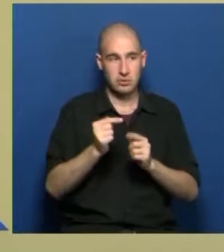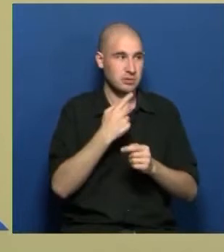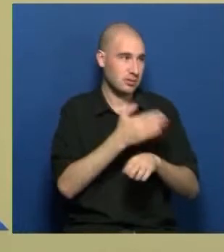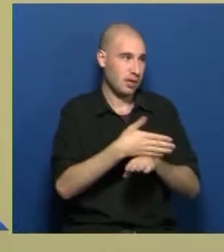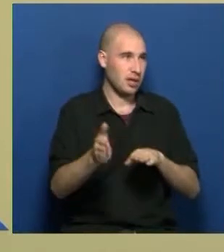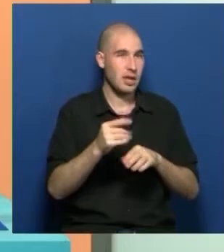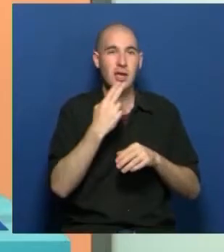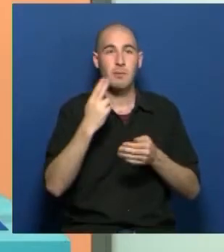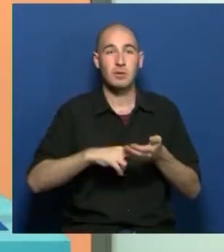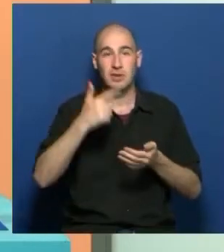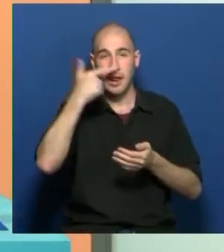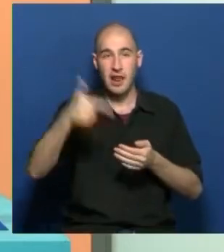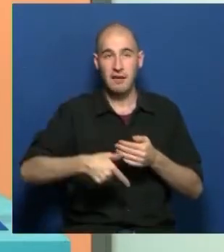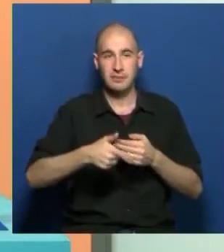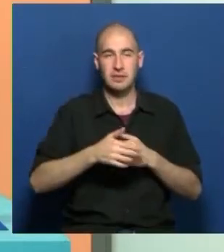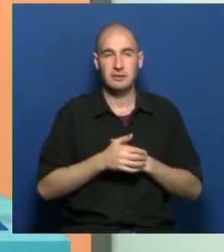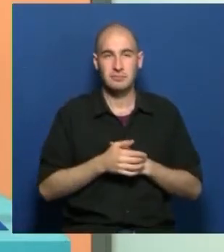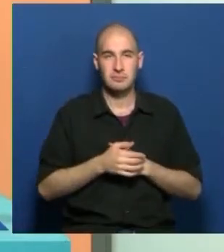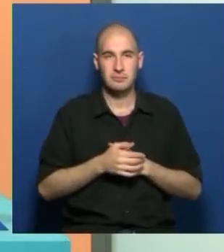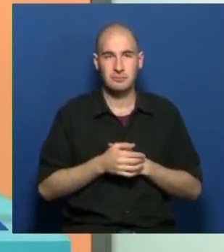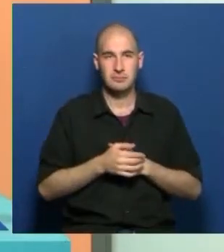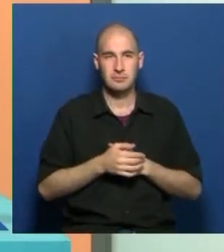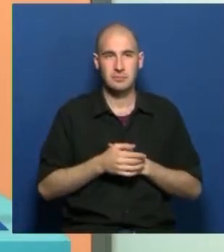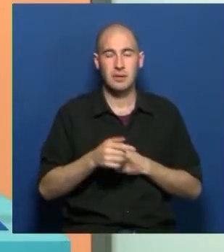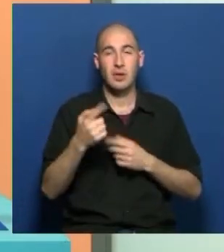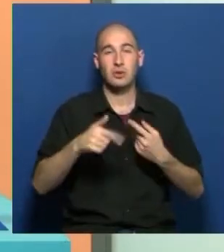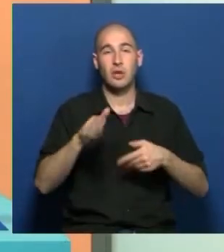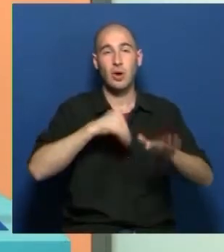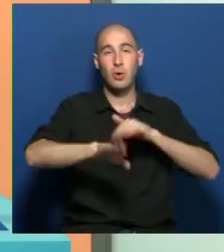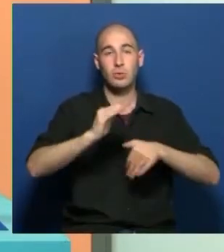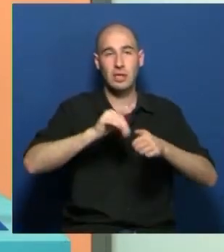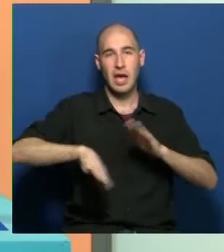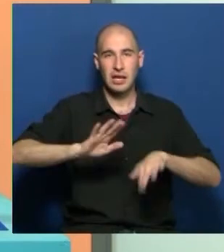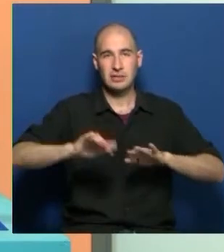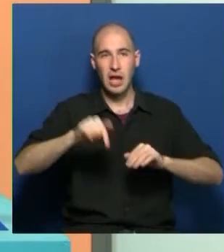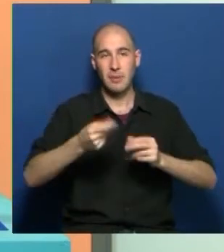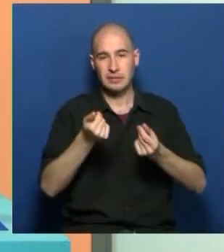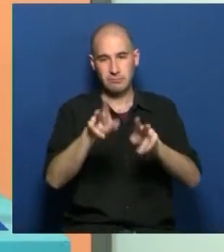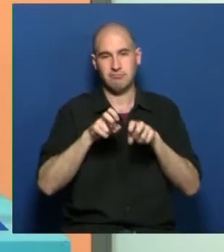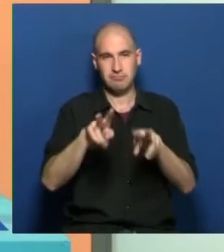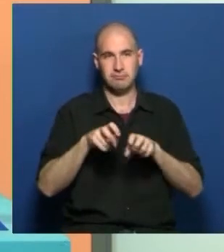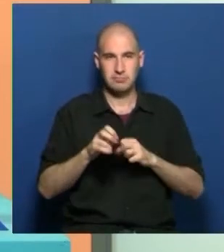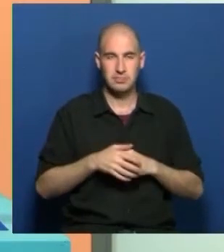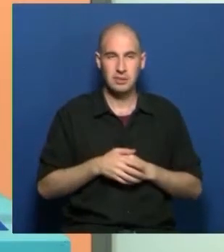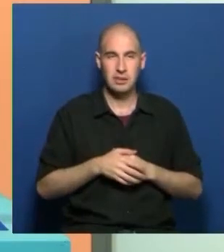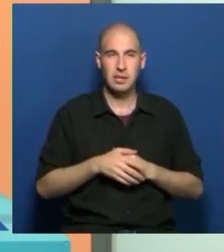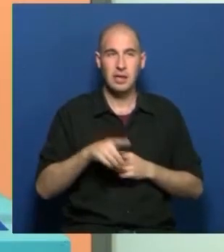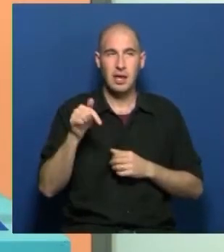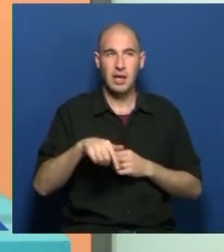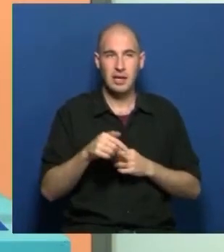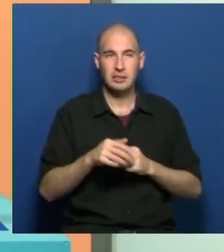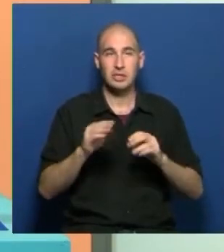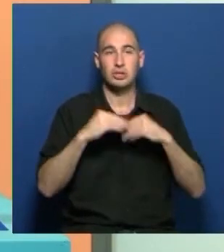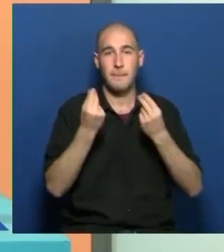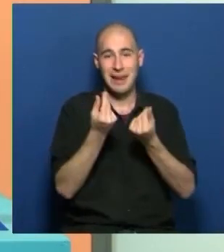El impuesto a los combustibles solamente para realizar rutas y hoy se ocupa como caja. Realmente existe una cantidad